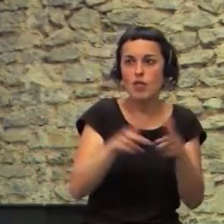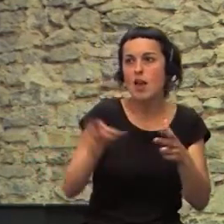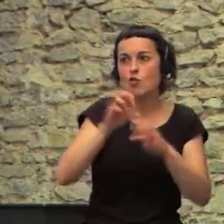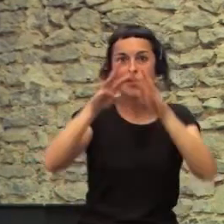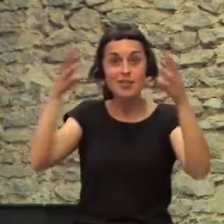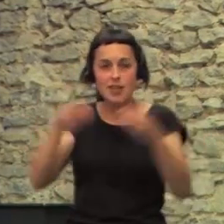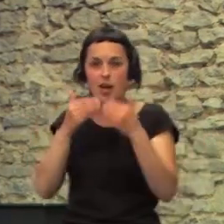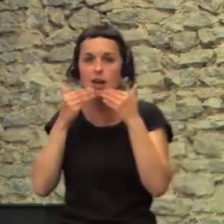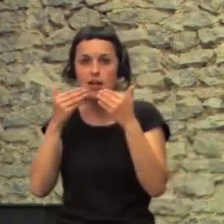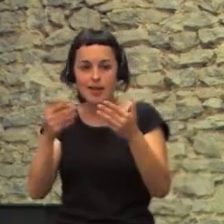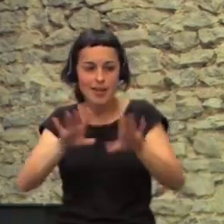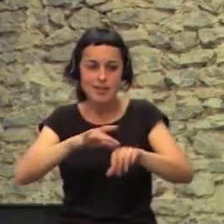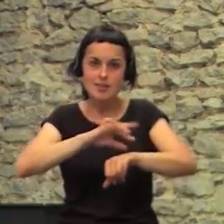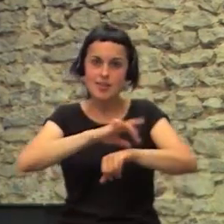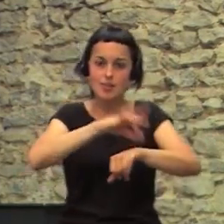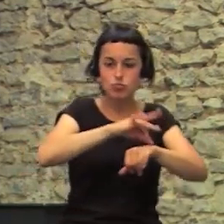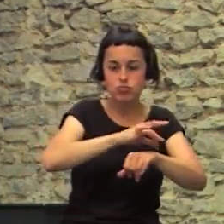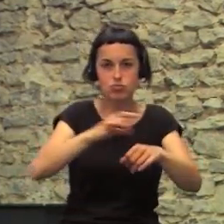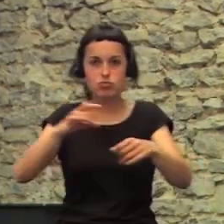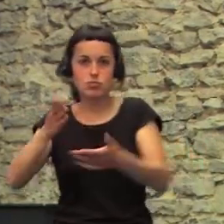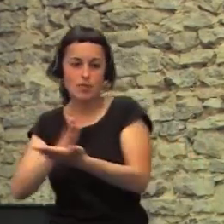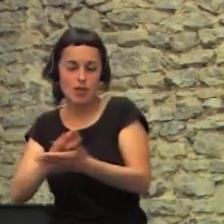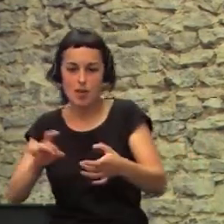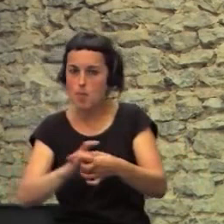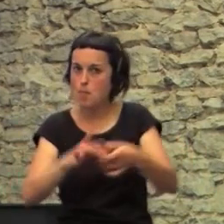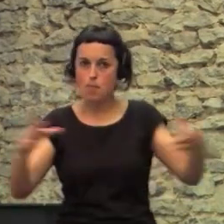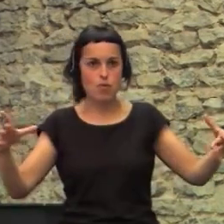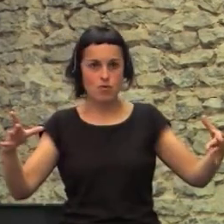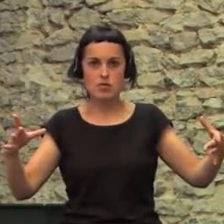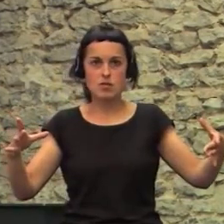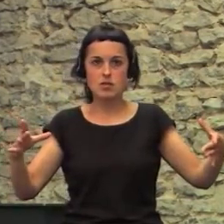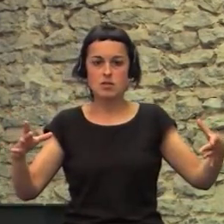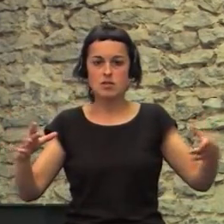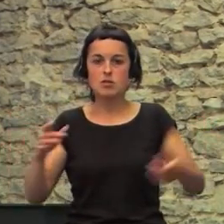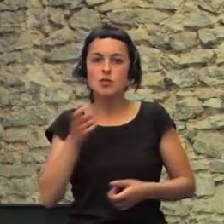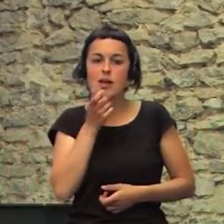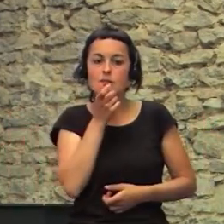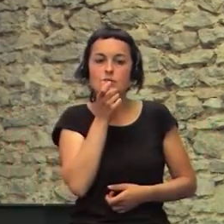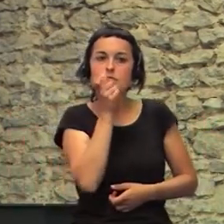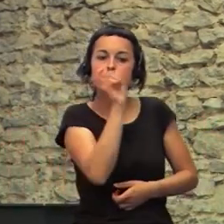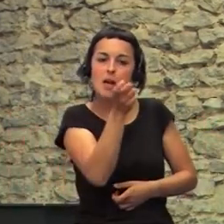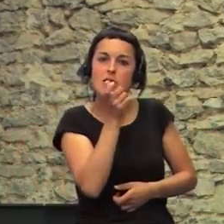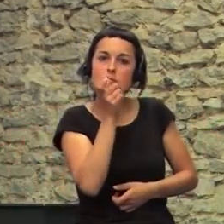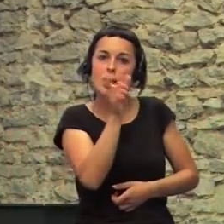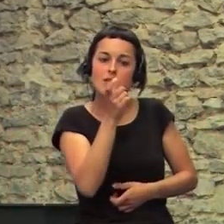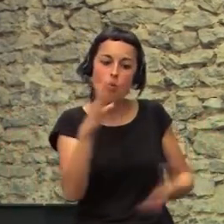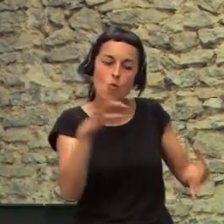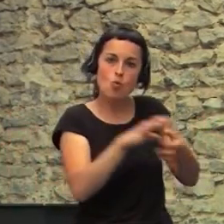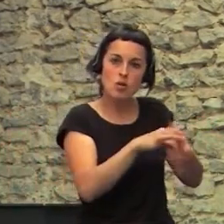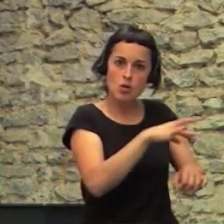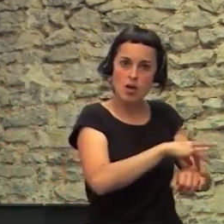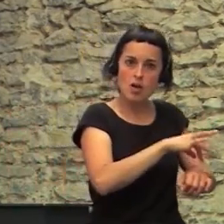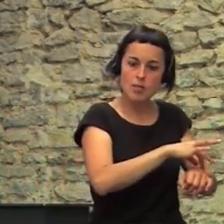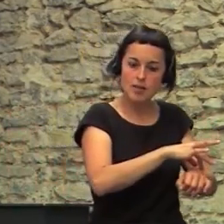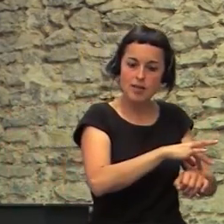cómo transformaron terminologías que eran completamente patologizadoras e introdujeron la idea